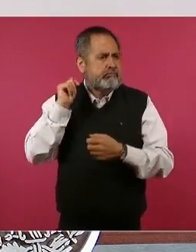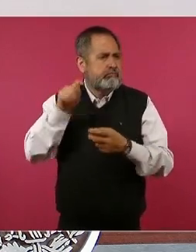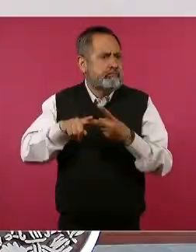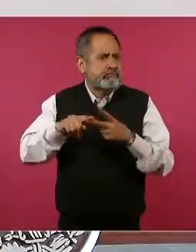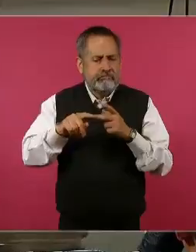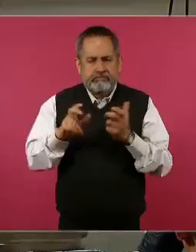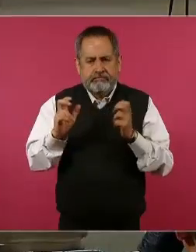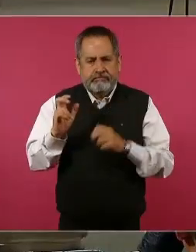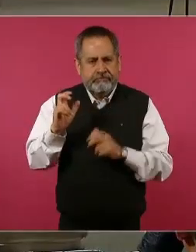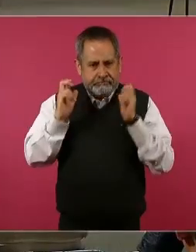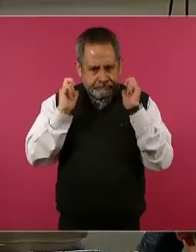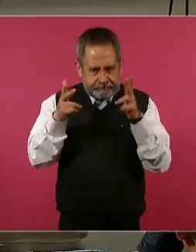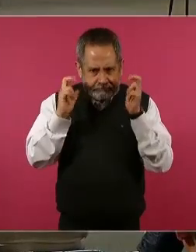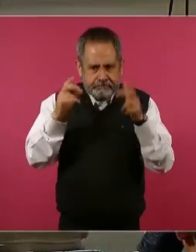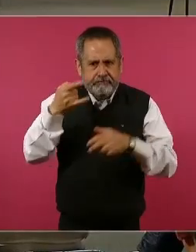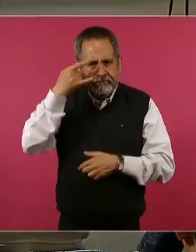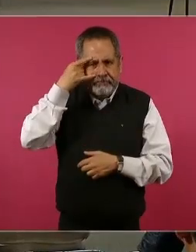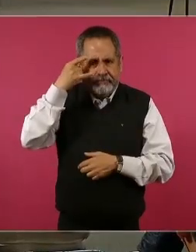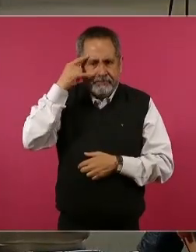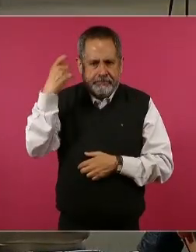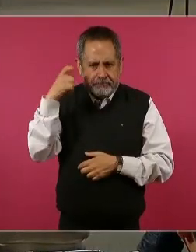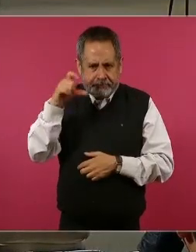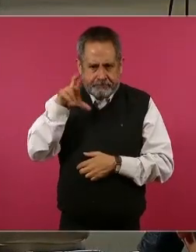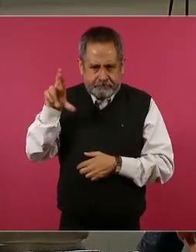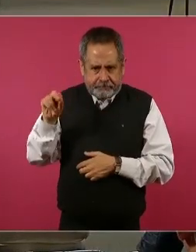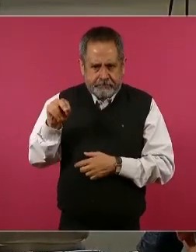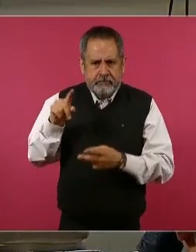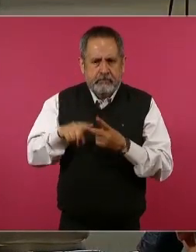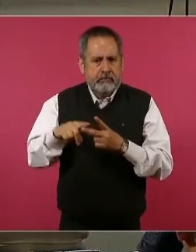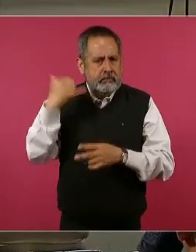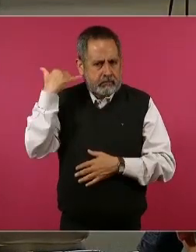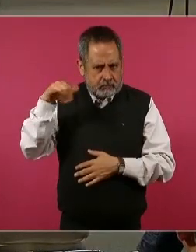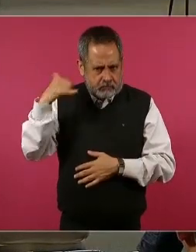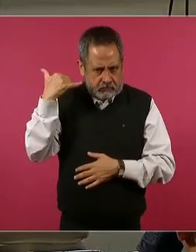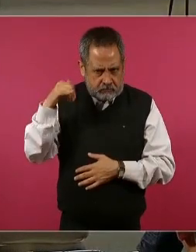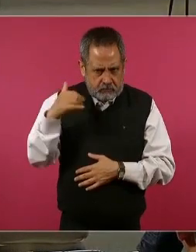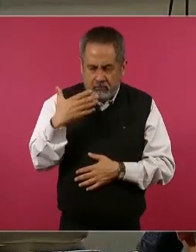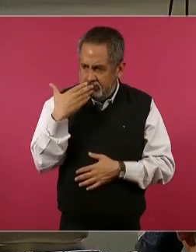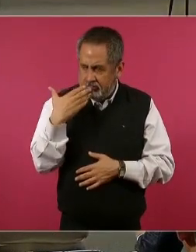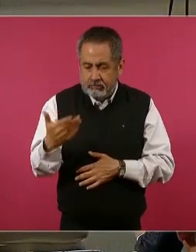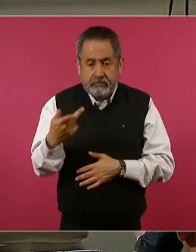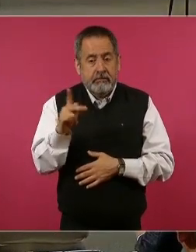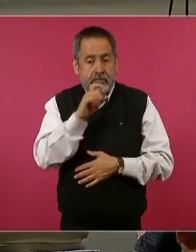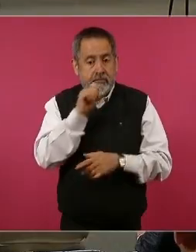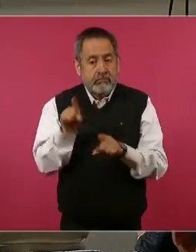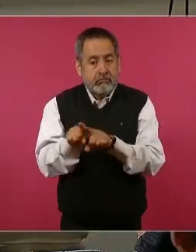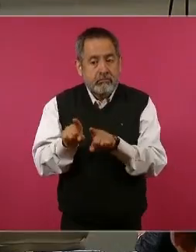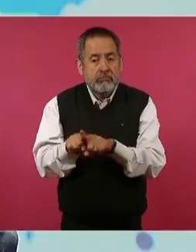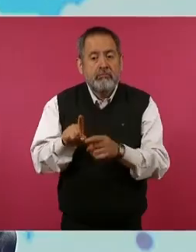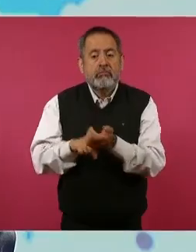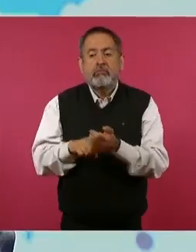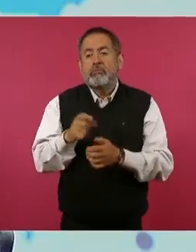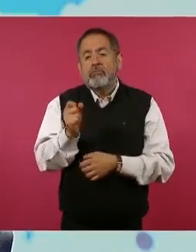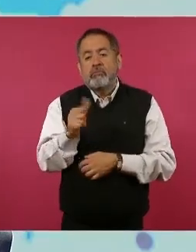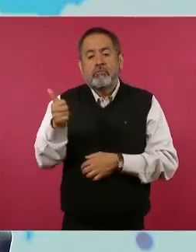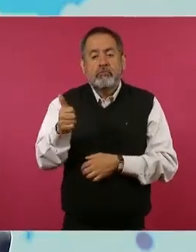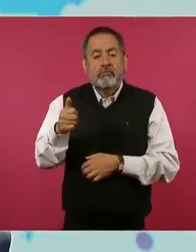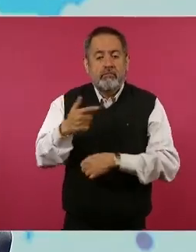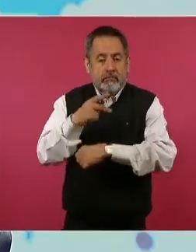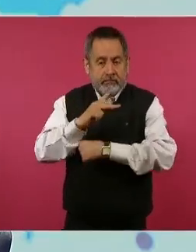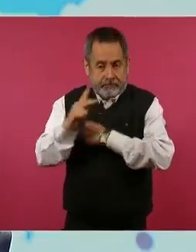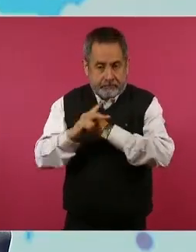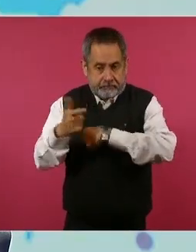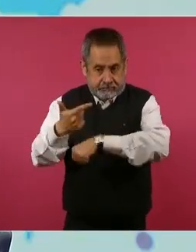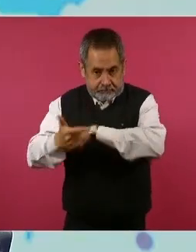Chiapas, Campeche, Quintana Roo y Yucatán, pero también en los países hermanos de